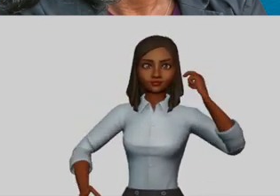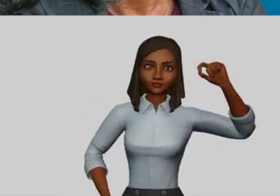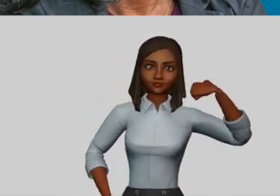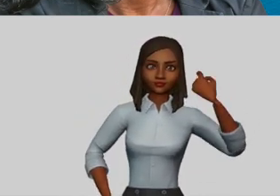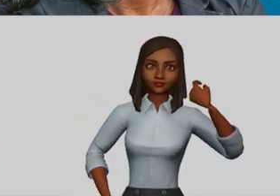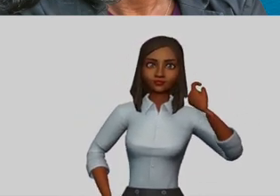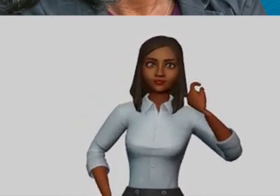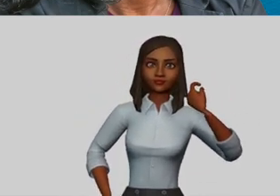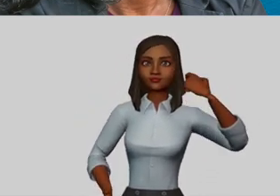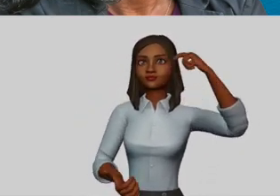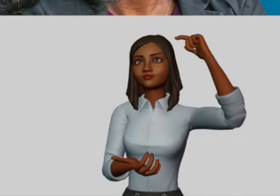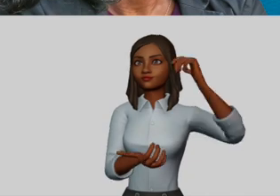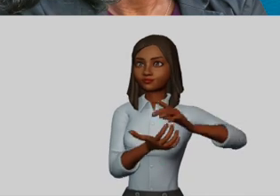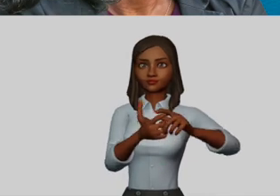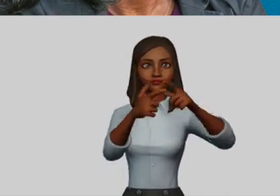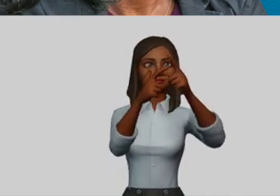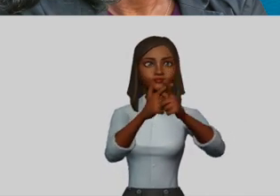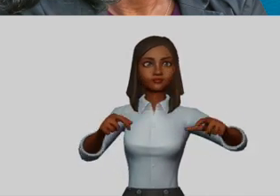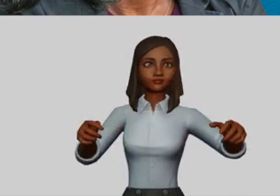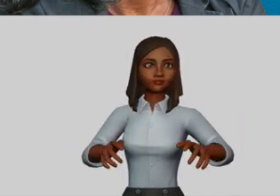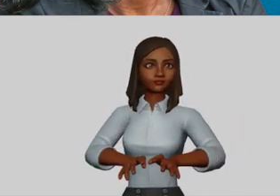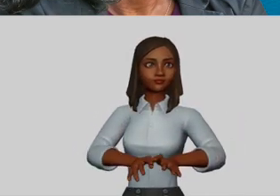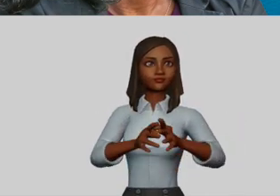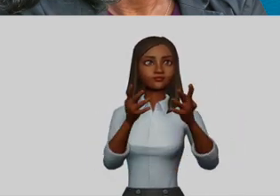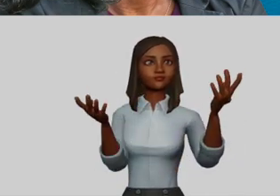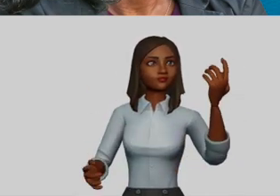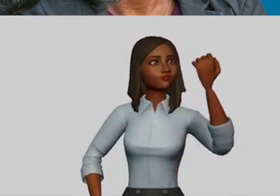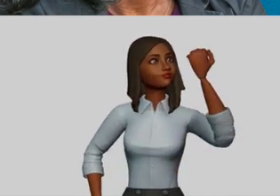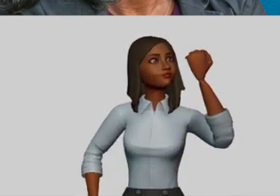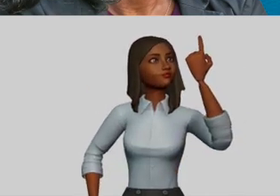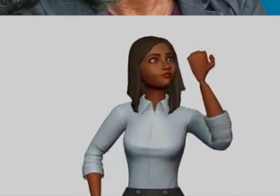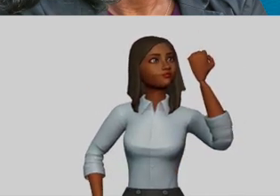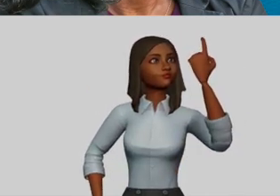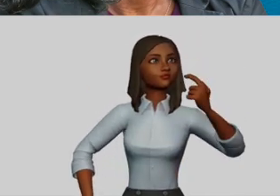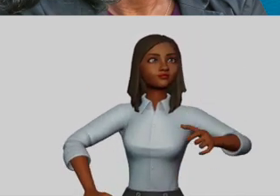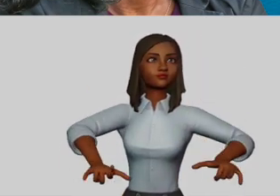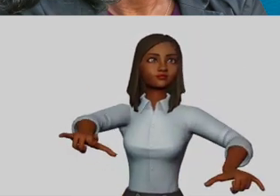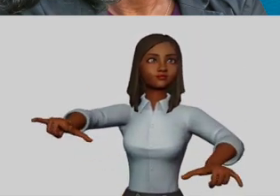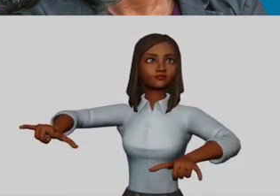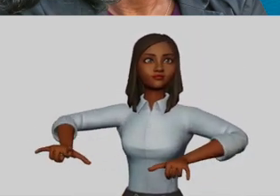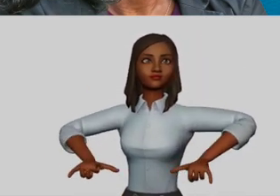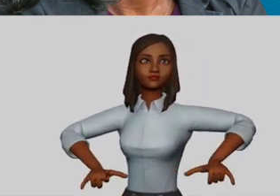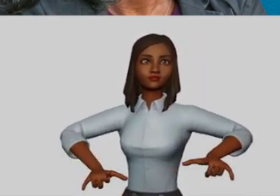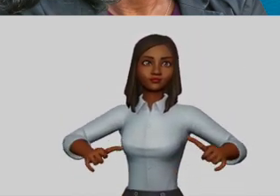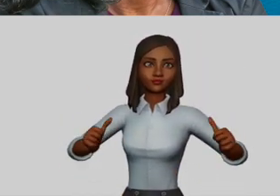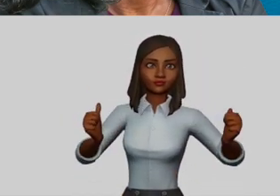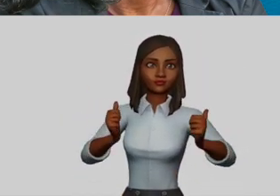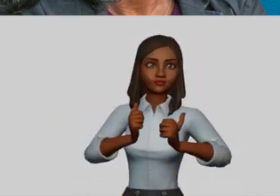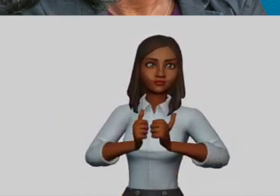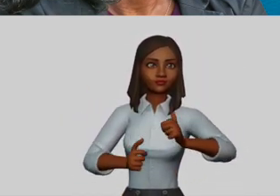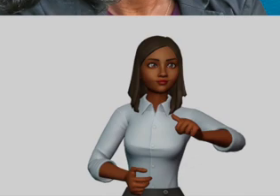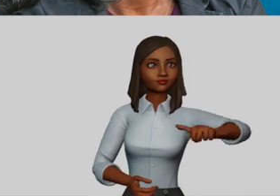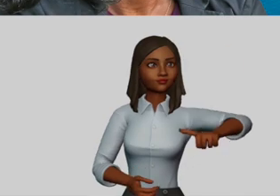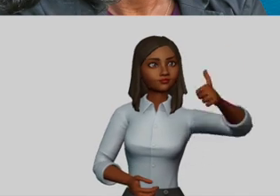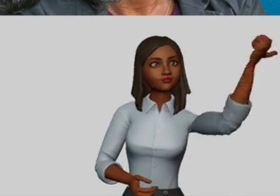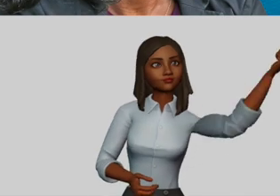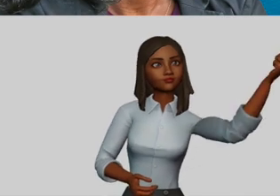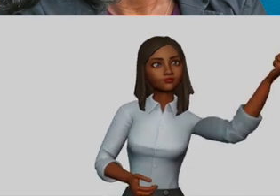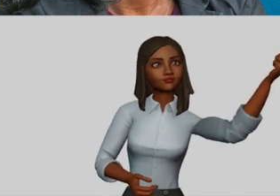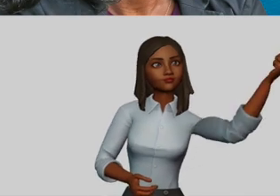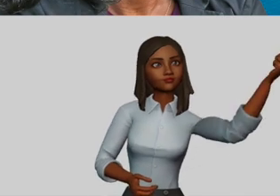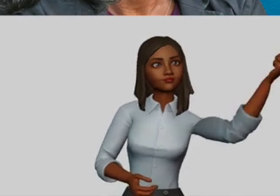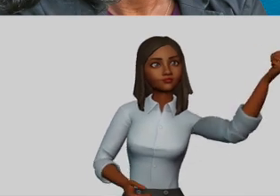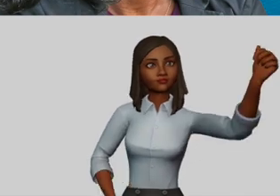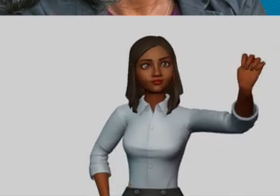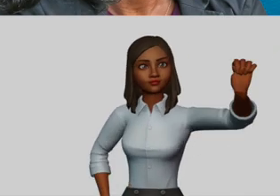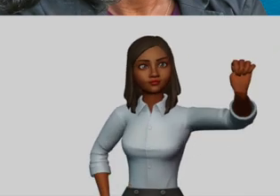de aprender una primera lengua. O sea, que cuéntanos cómo tú lograste eso y qué descubriste en el camino